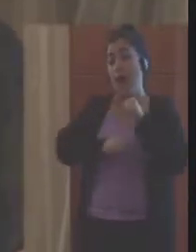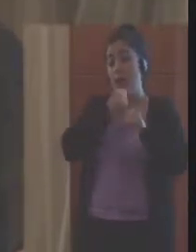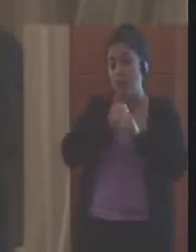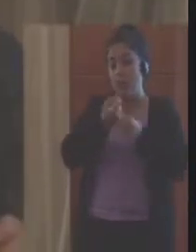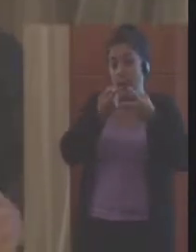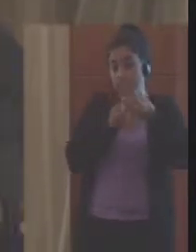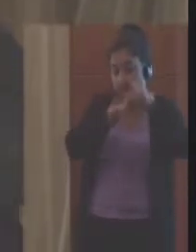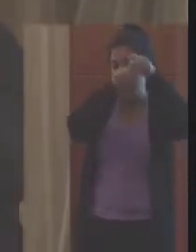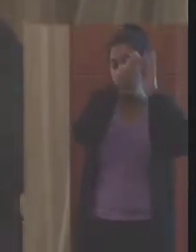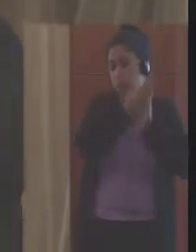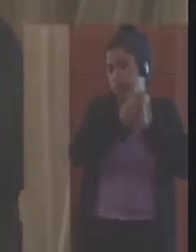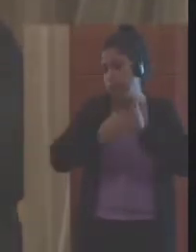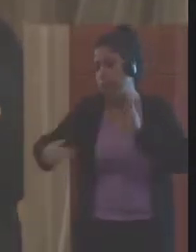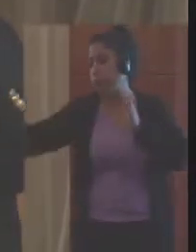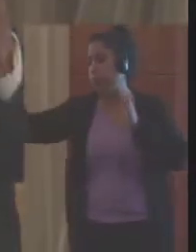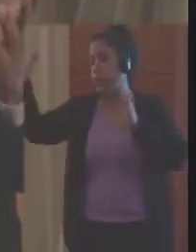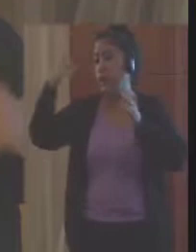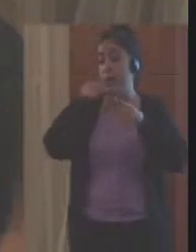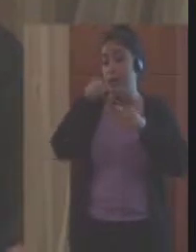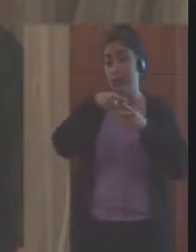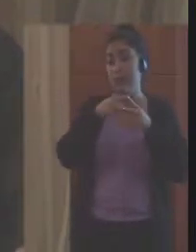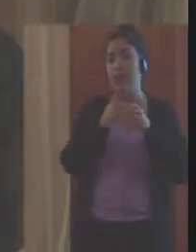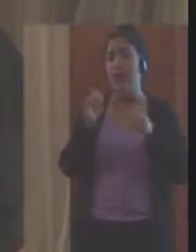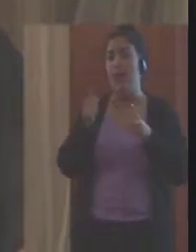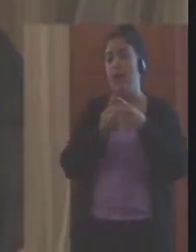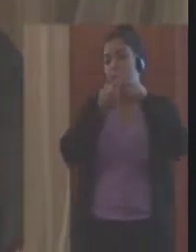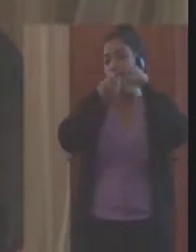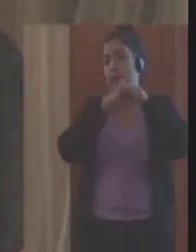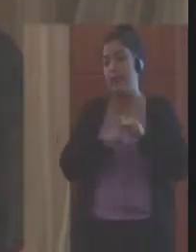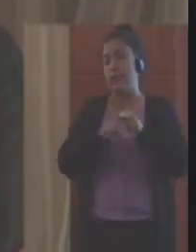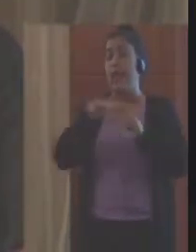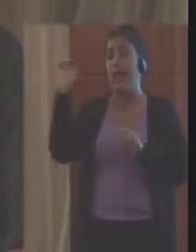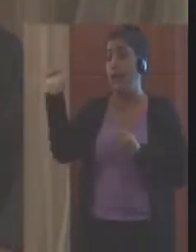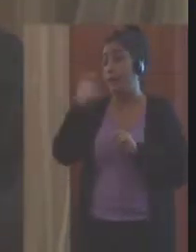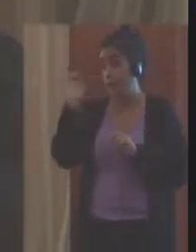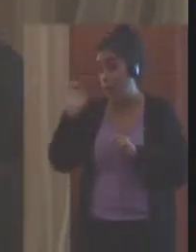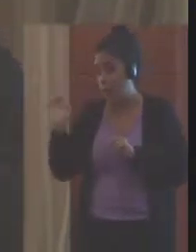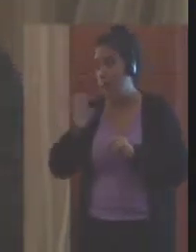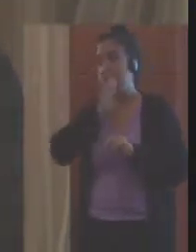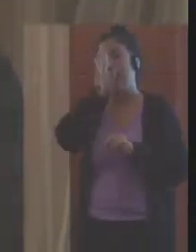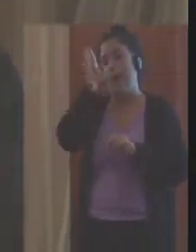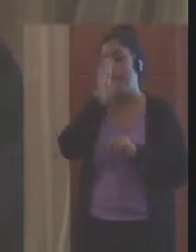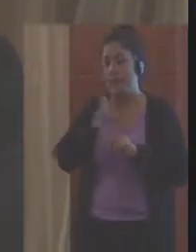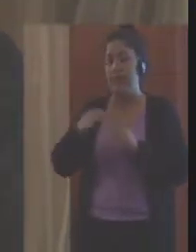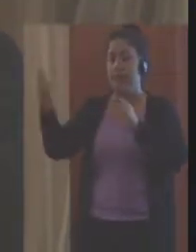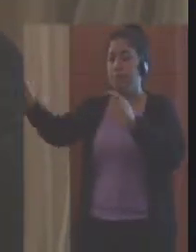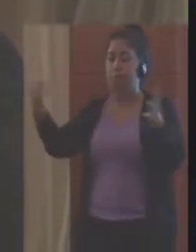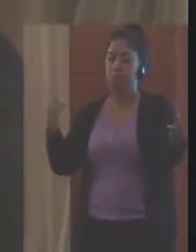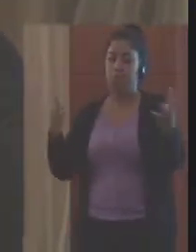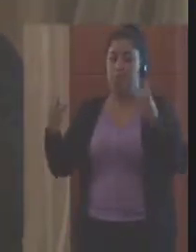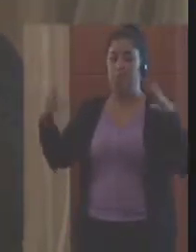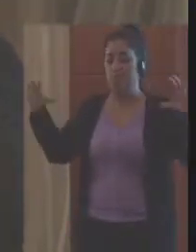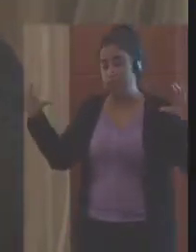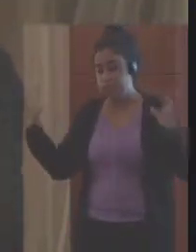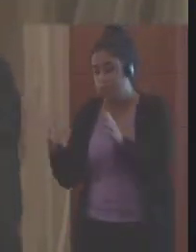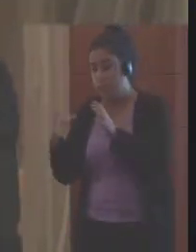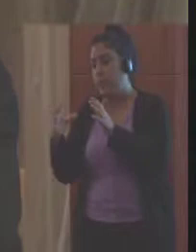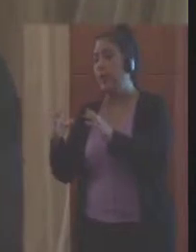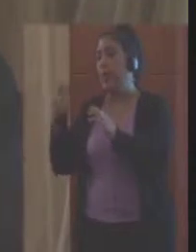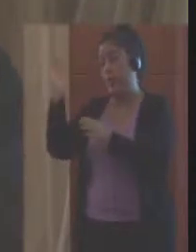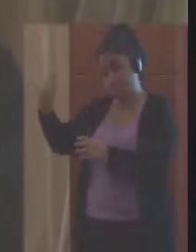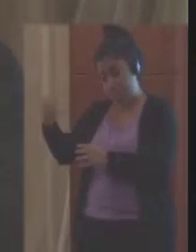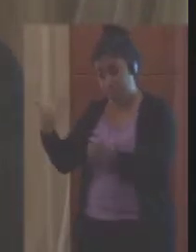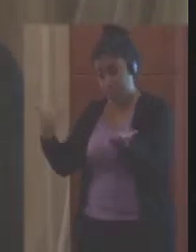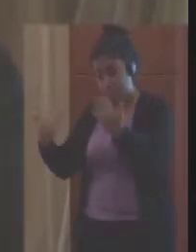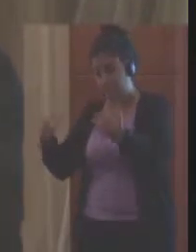el mes, And so por the ejemplo, committees enero get es el together mes with de the Office of concientización Disaster Emergency sobre los Management terremotos. and Se sensitize reúne the el country comité de manejo de emergencia earthquake